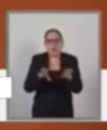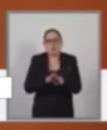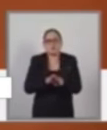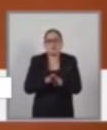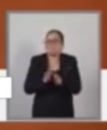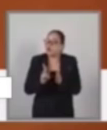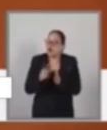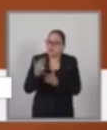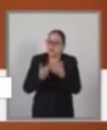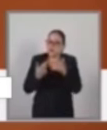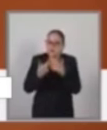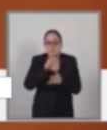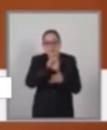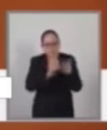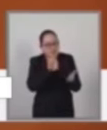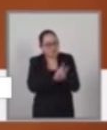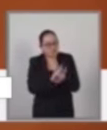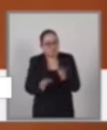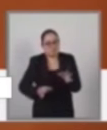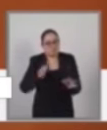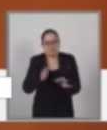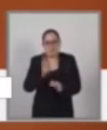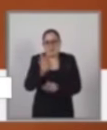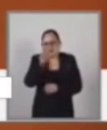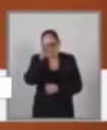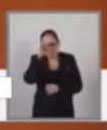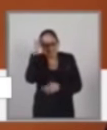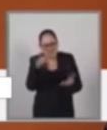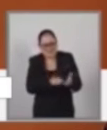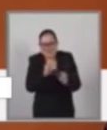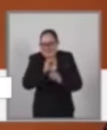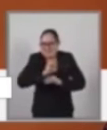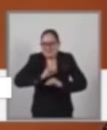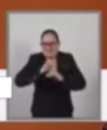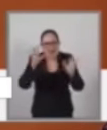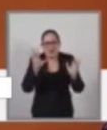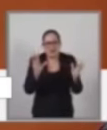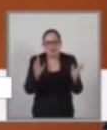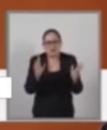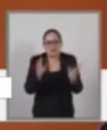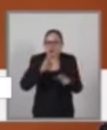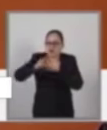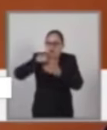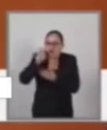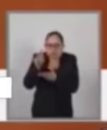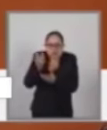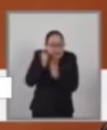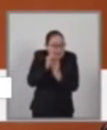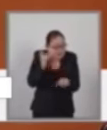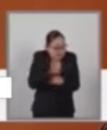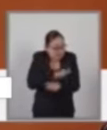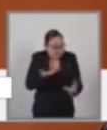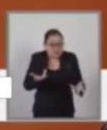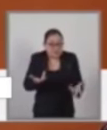justo atribuírselo. No es un fiscal carnal. Es un fiscal, sí, cercano a la línea del presidente